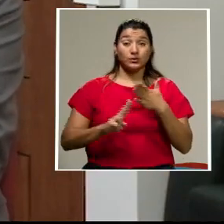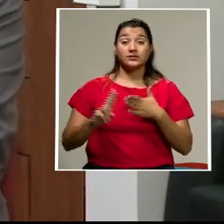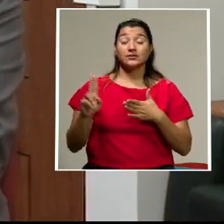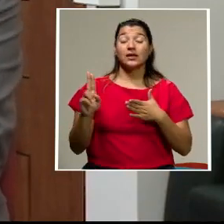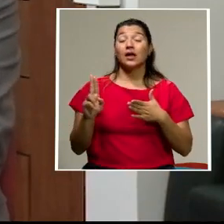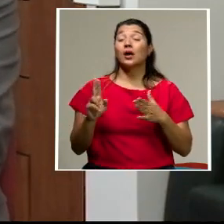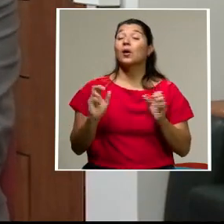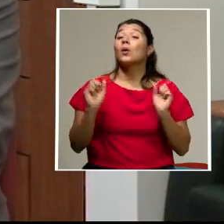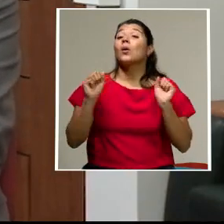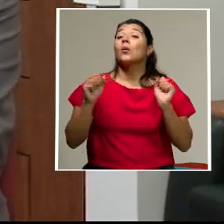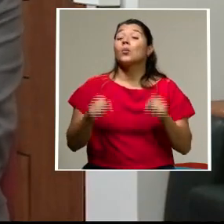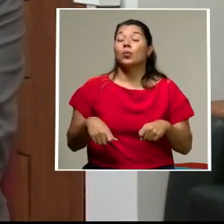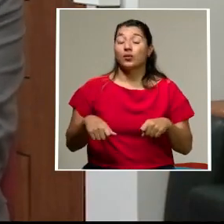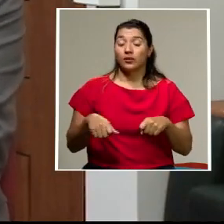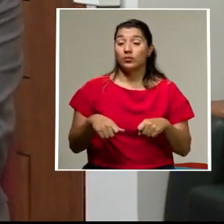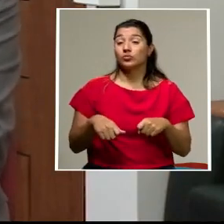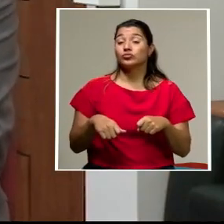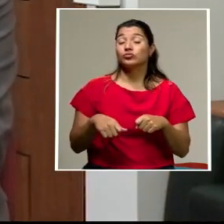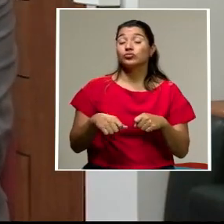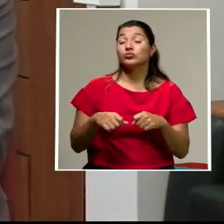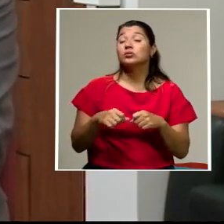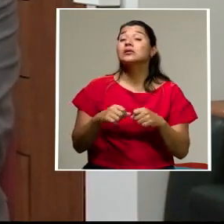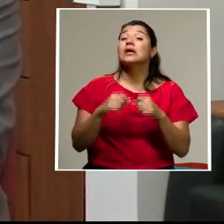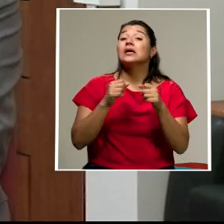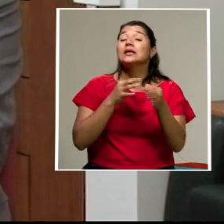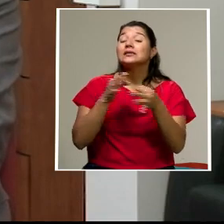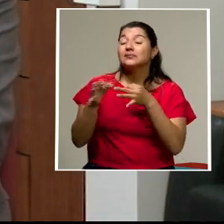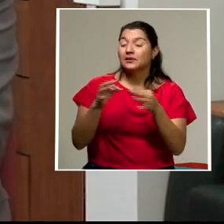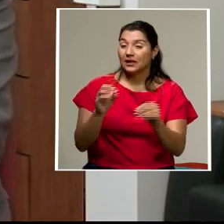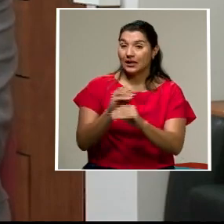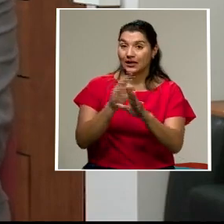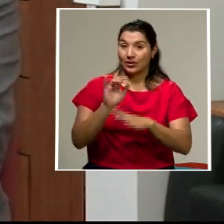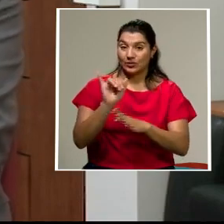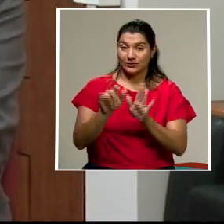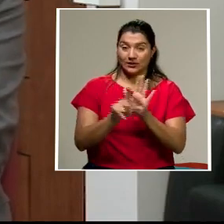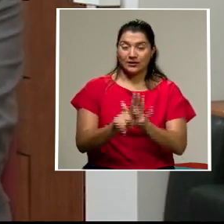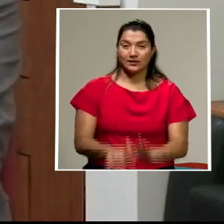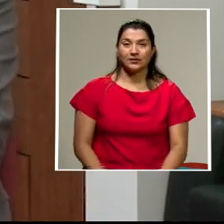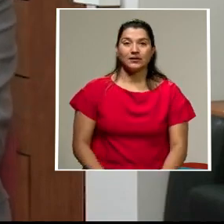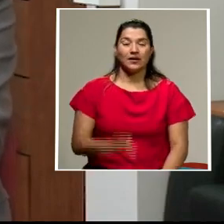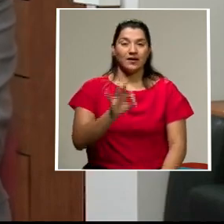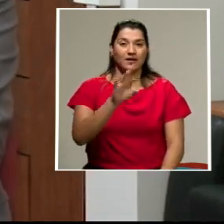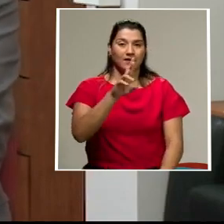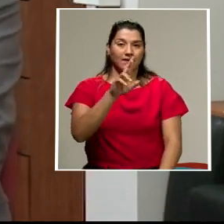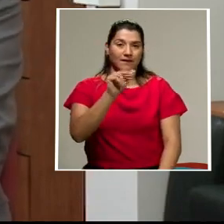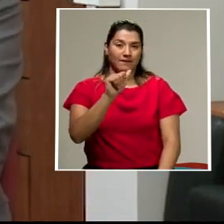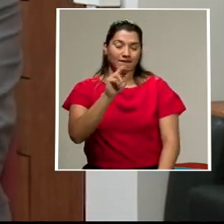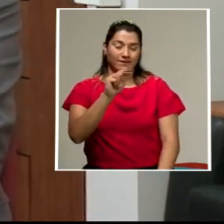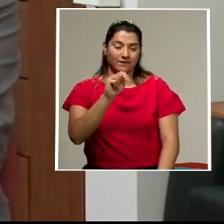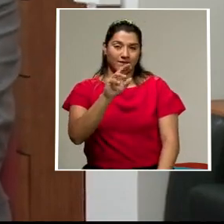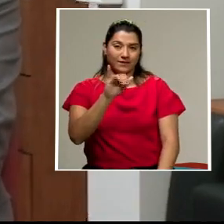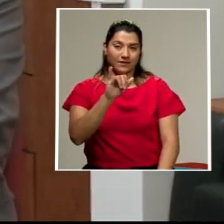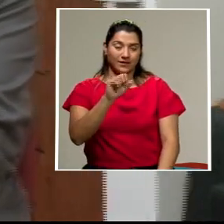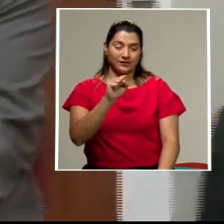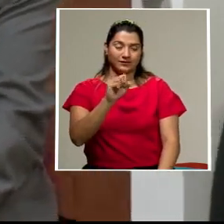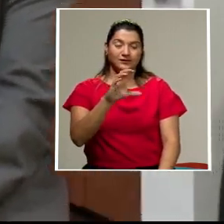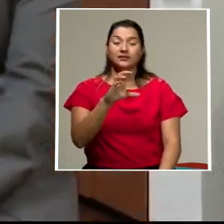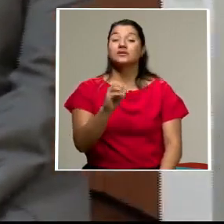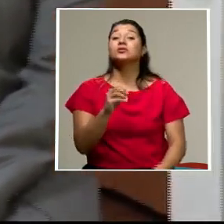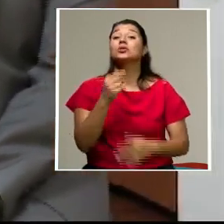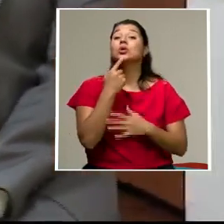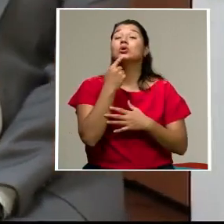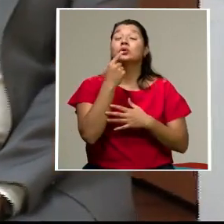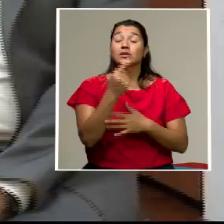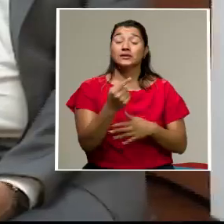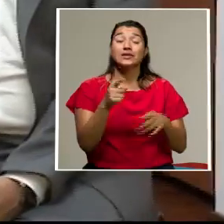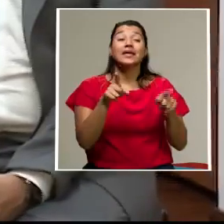estaríamos prácticamente supeditadas a esta normativa. Don Francisco, los diputados dicen que pues también se ha